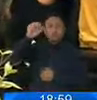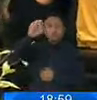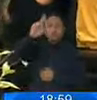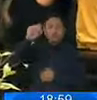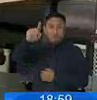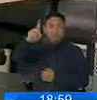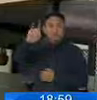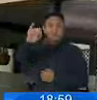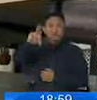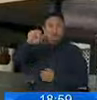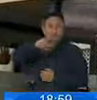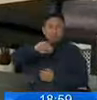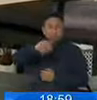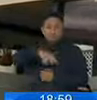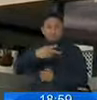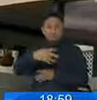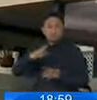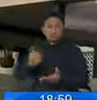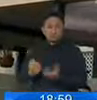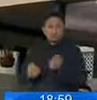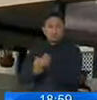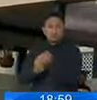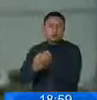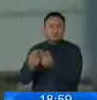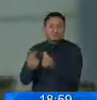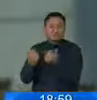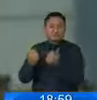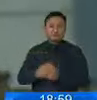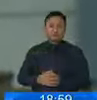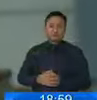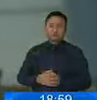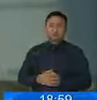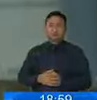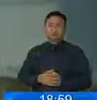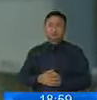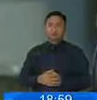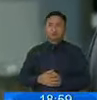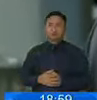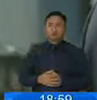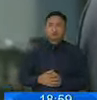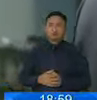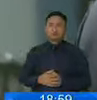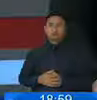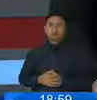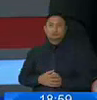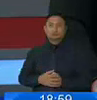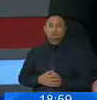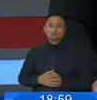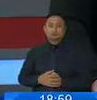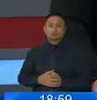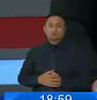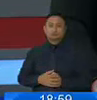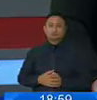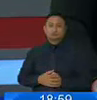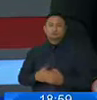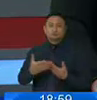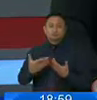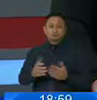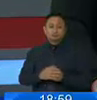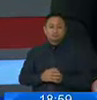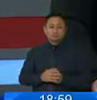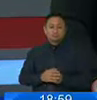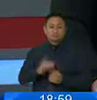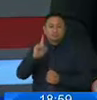secuestro, que forman parte de la cooperación eficaz, informó Héctor Romero. Se registran